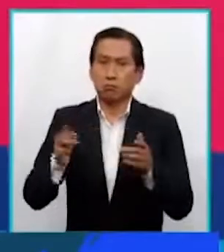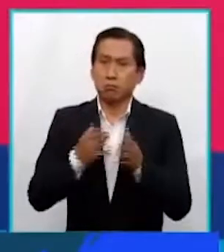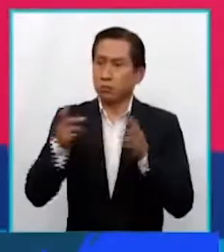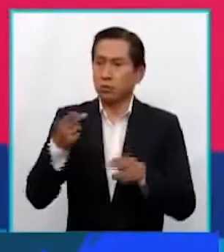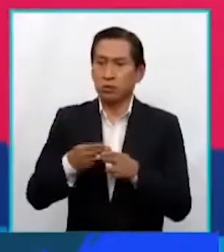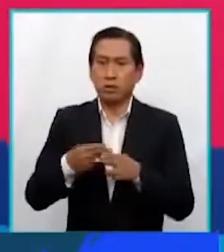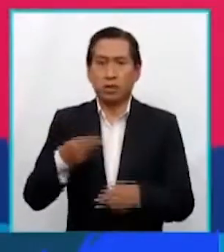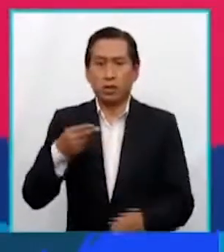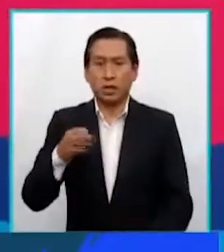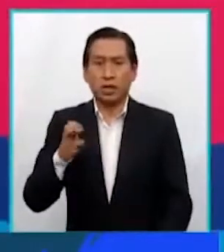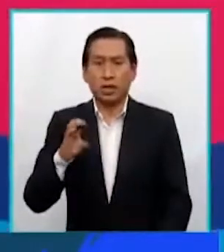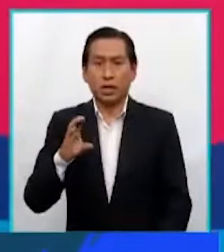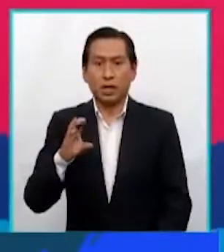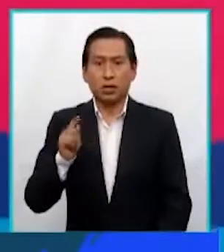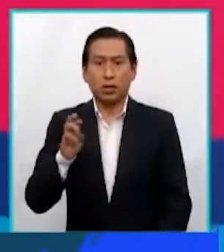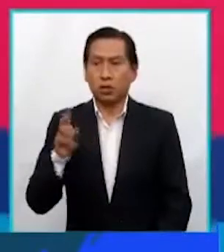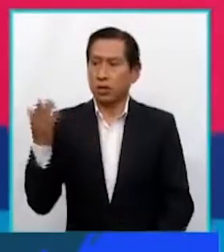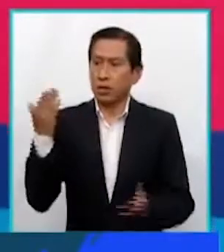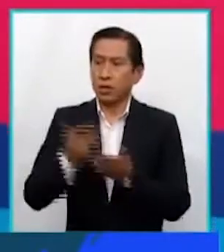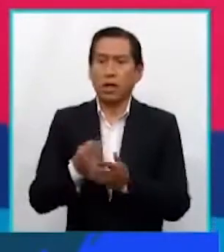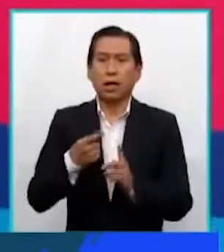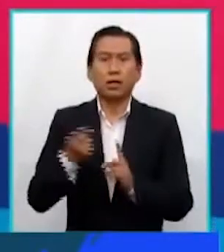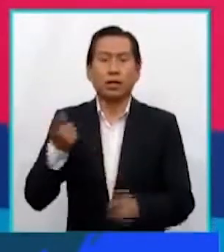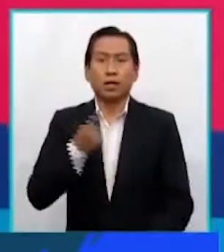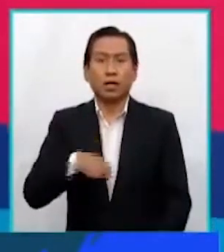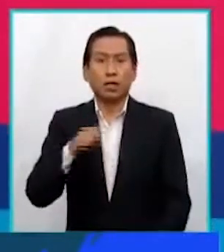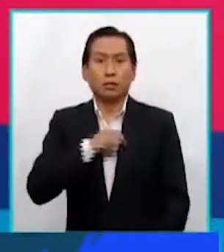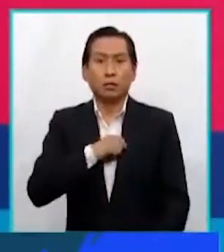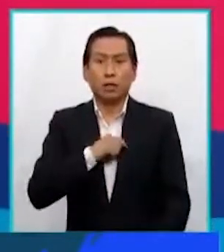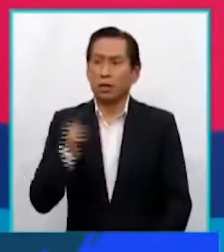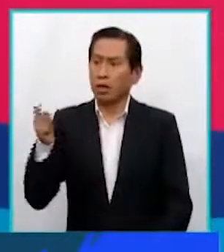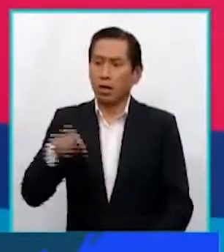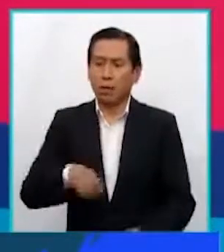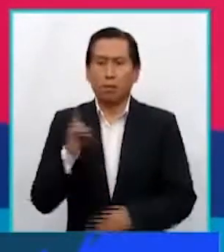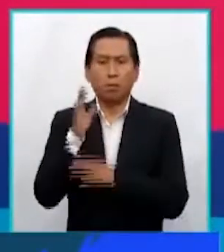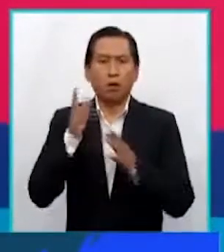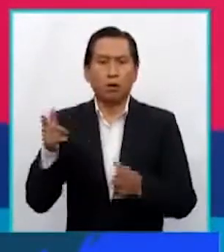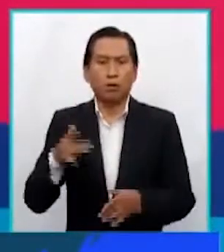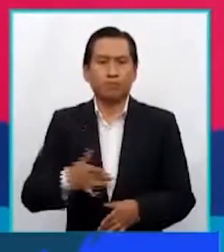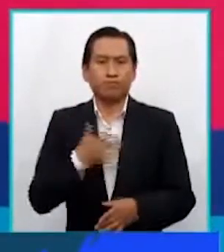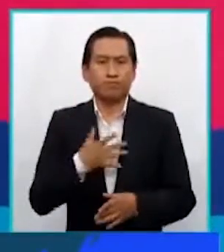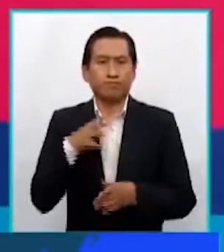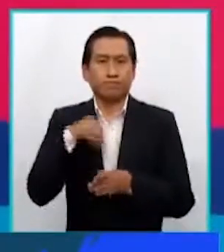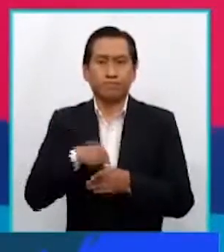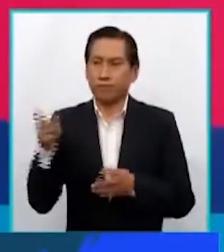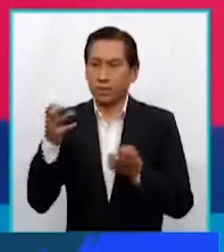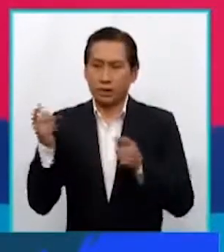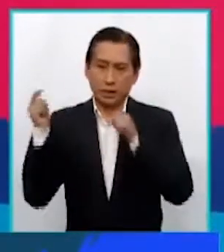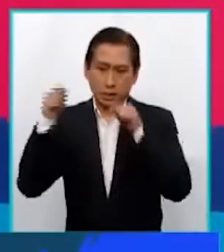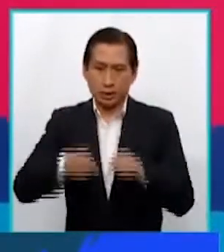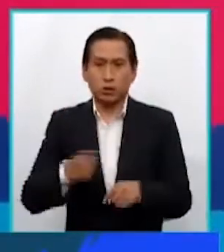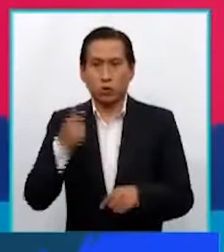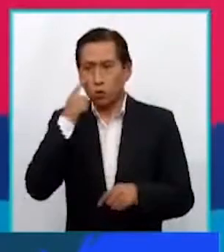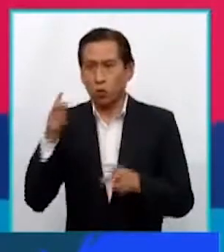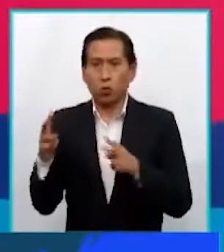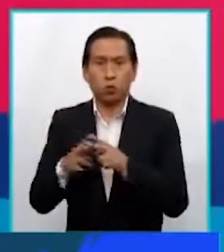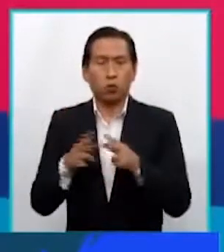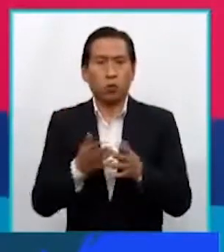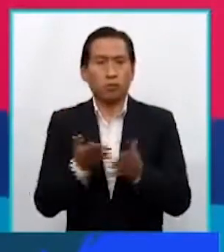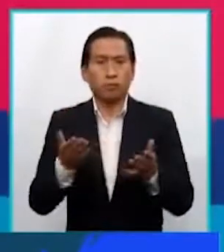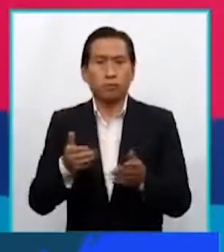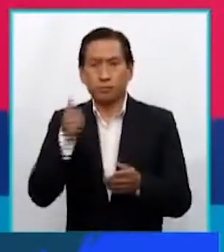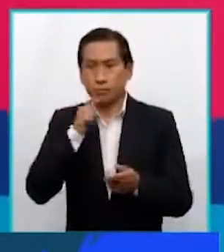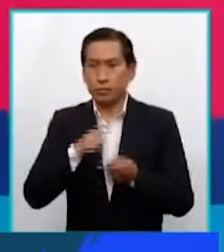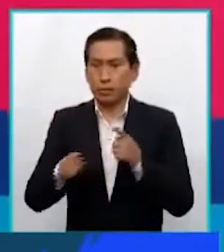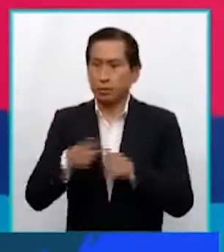Héctor Guerra. Es un artista que está llegando de España, tiene sus raíces aquí también bolivianas, por eso es el interés de él en venir a conocer. La amiga